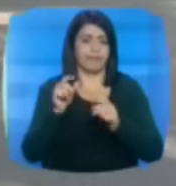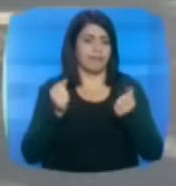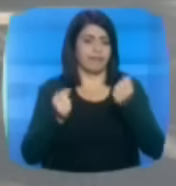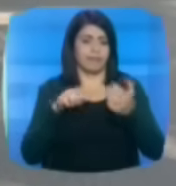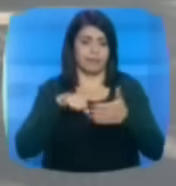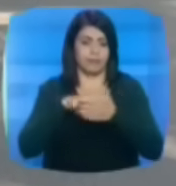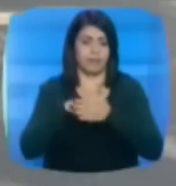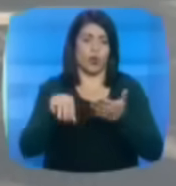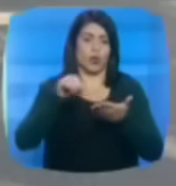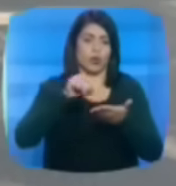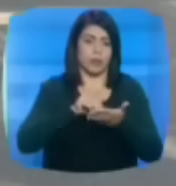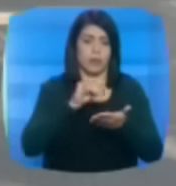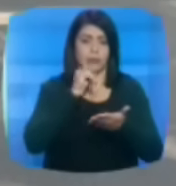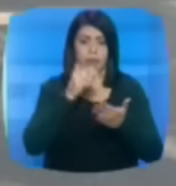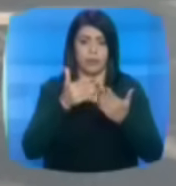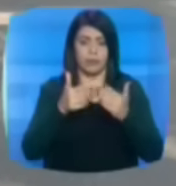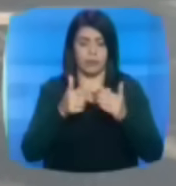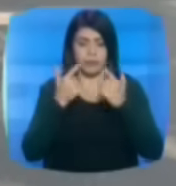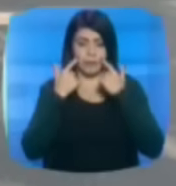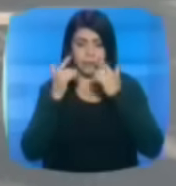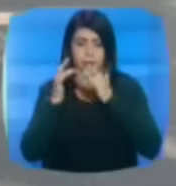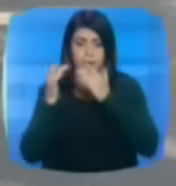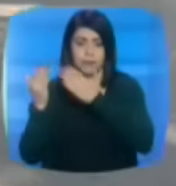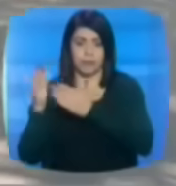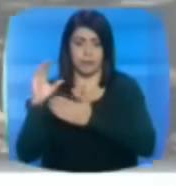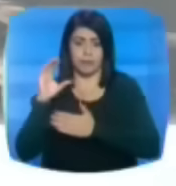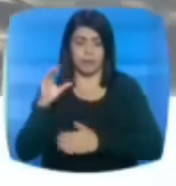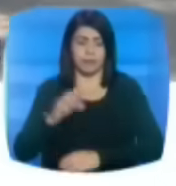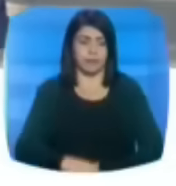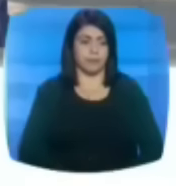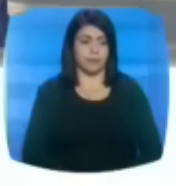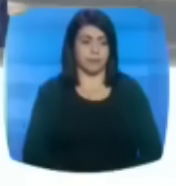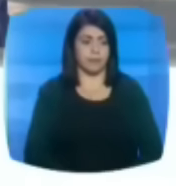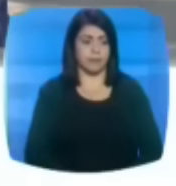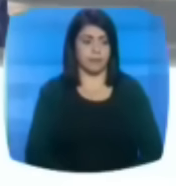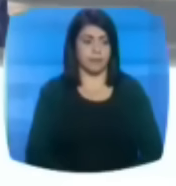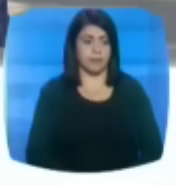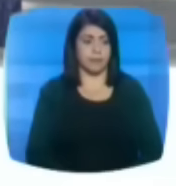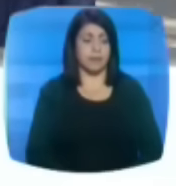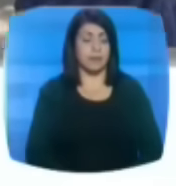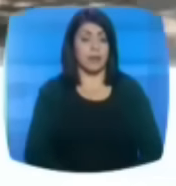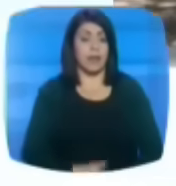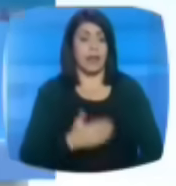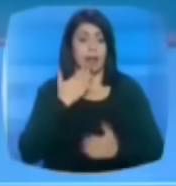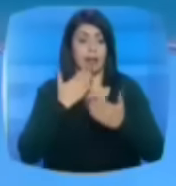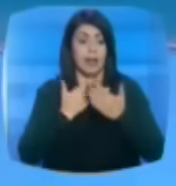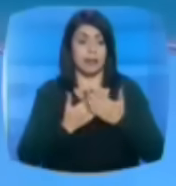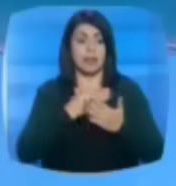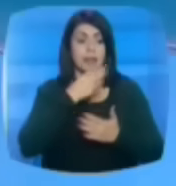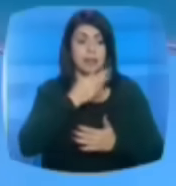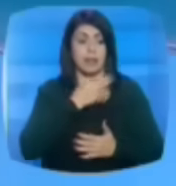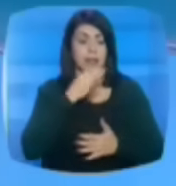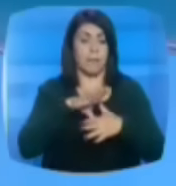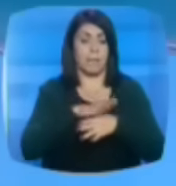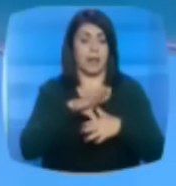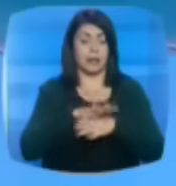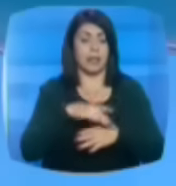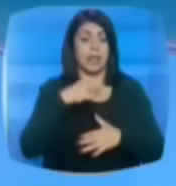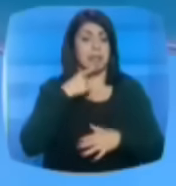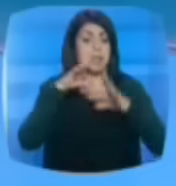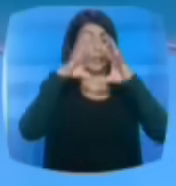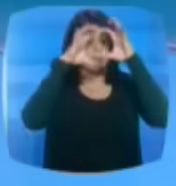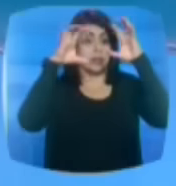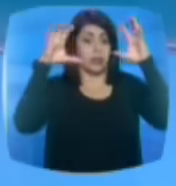mismo. Con esa información retornamos el pase al estudio en Caracas. Gracias por la información. Y para la tarde de este martes, el INAMED